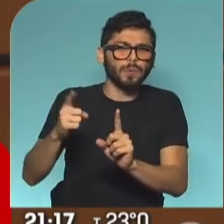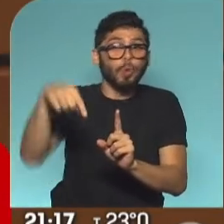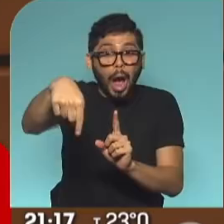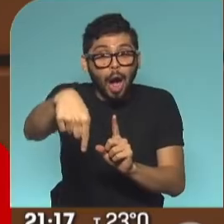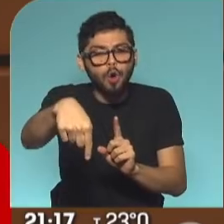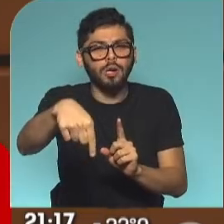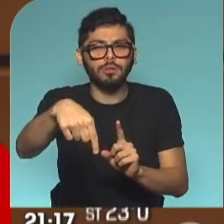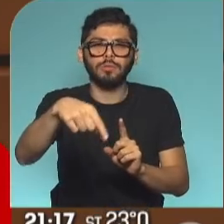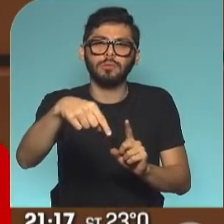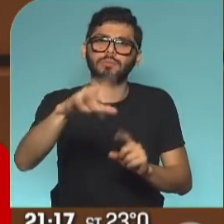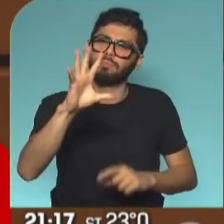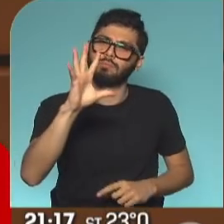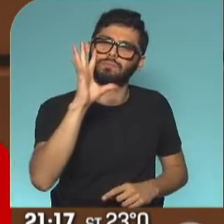evidencia